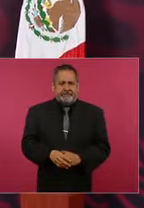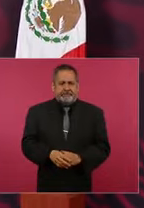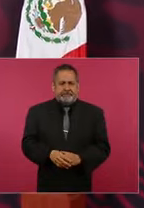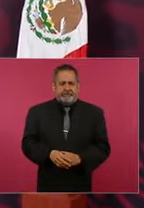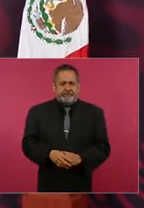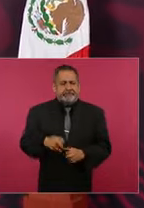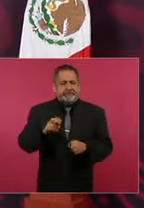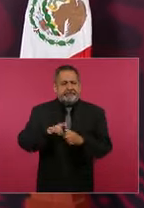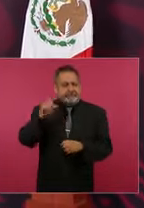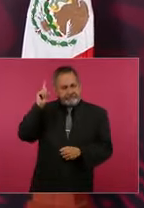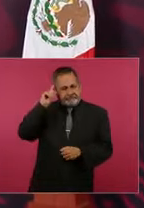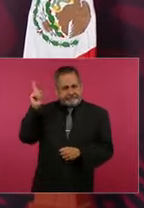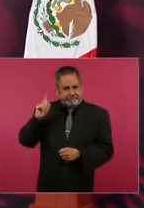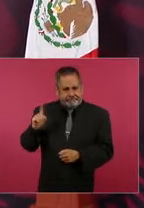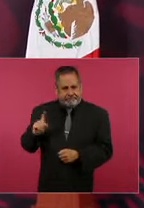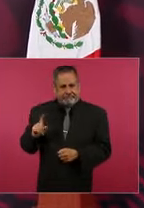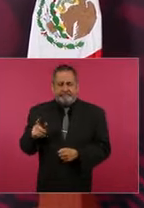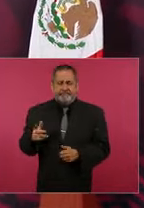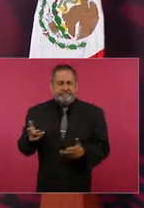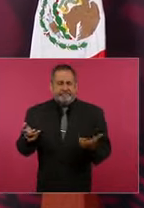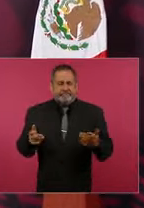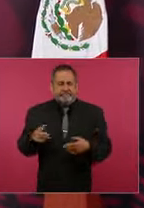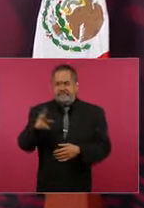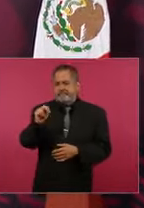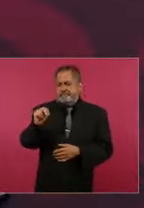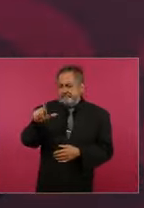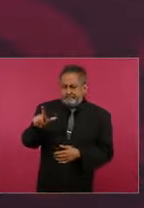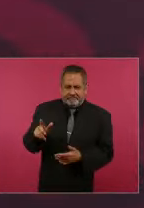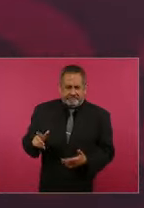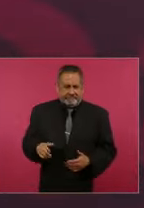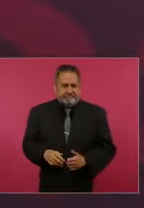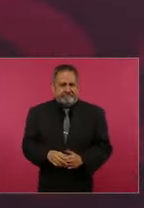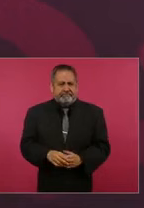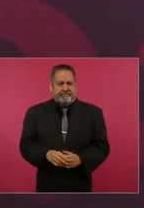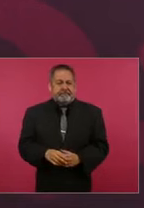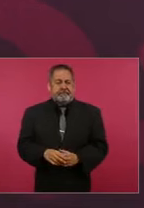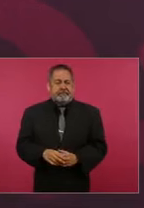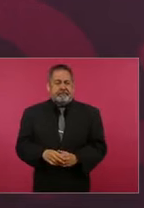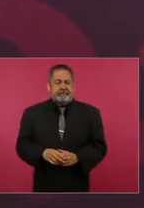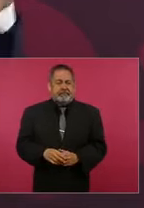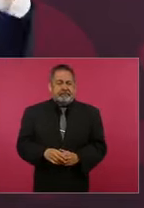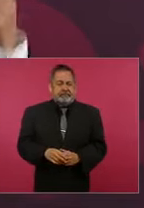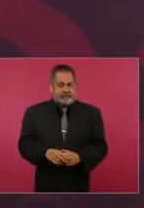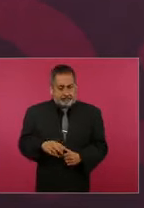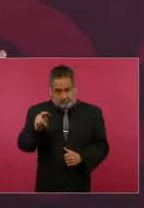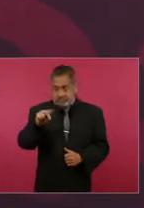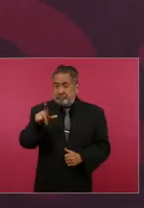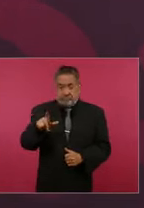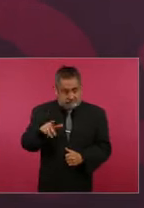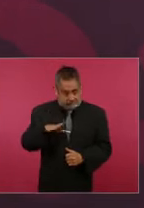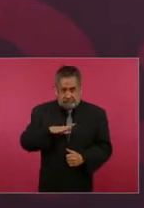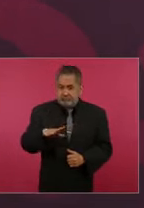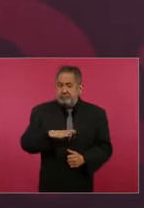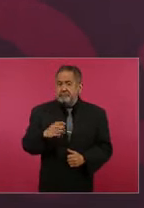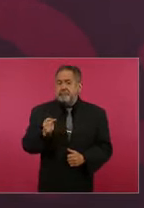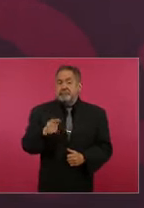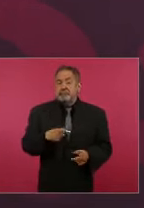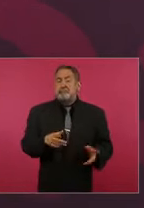en Zacatecas, en Nuevo León, que ahí